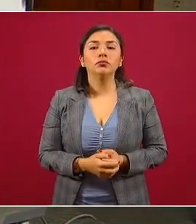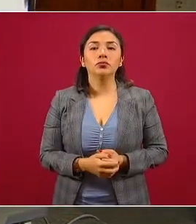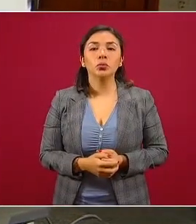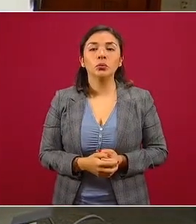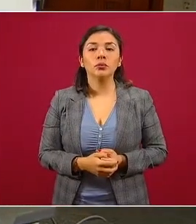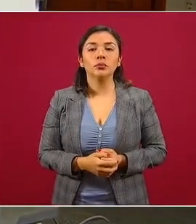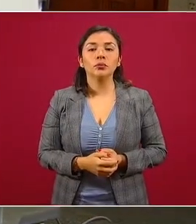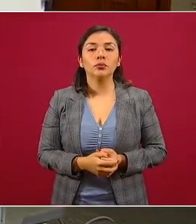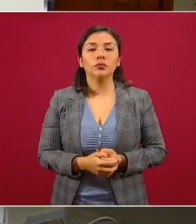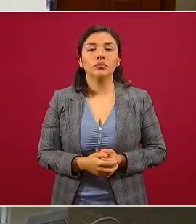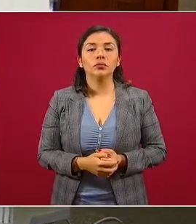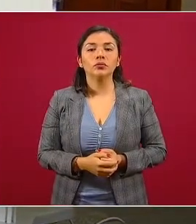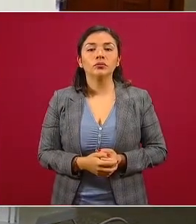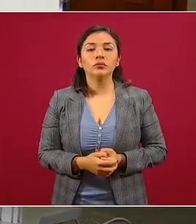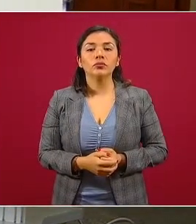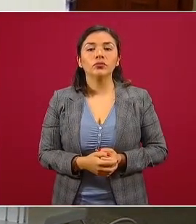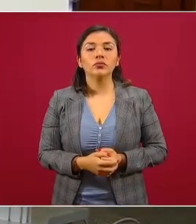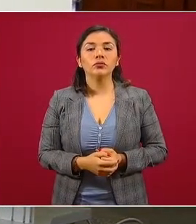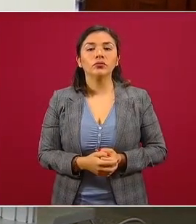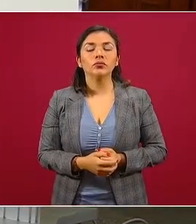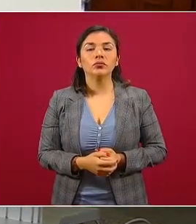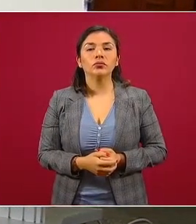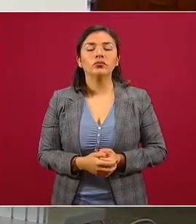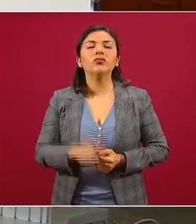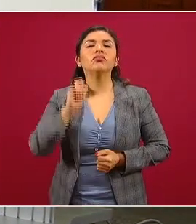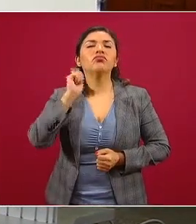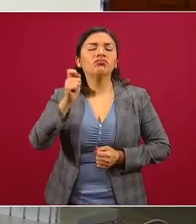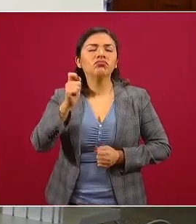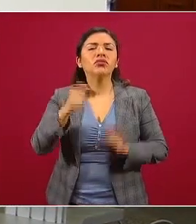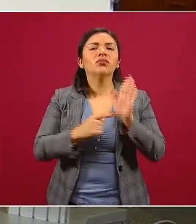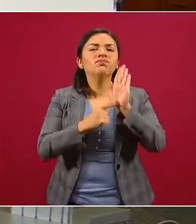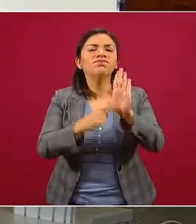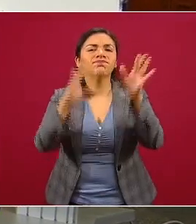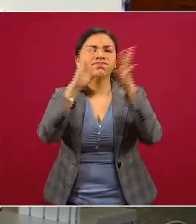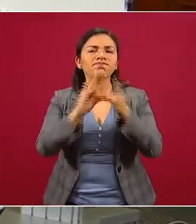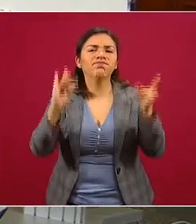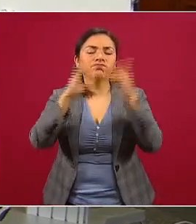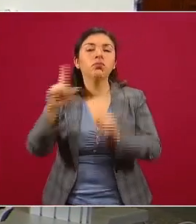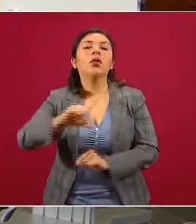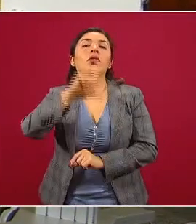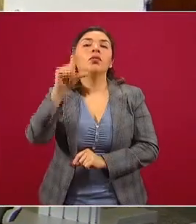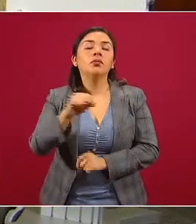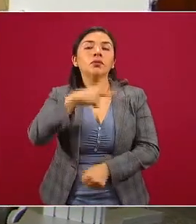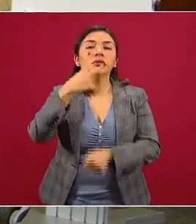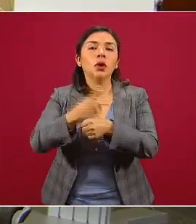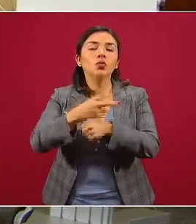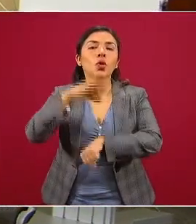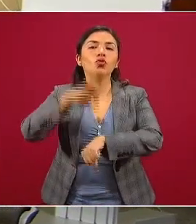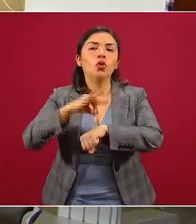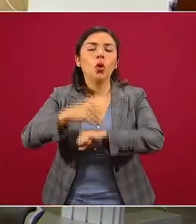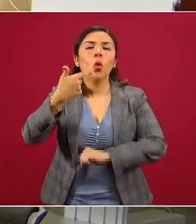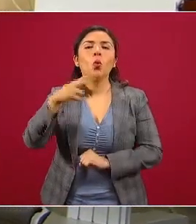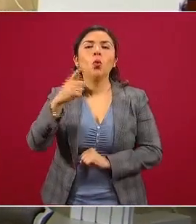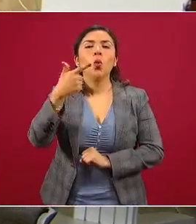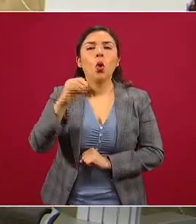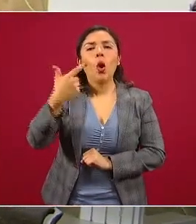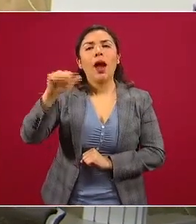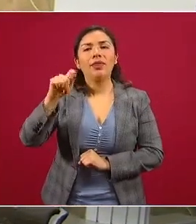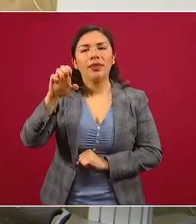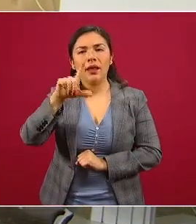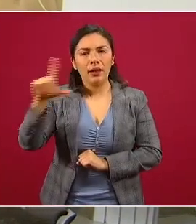la exposición colectiva. Va a intervenir el doctor Hugo López-Gatell,